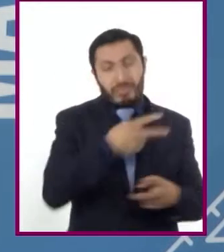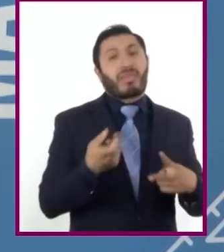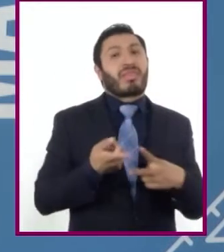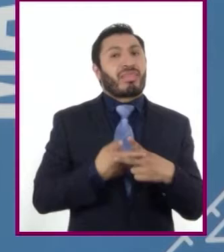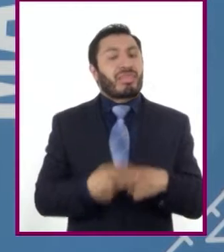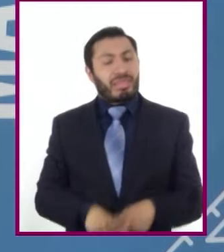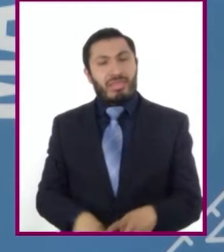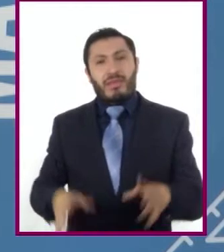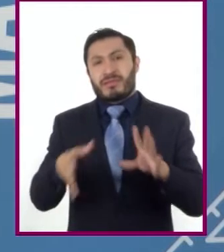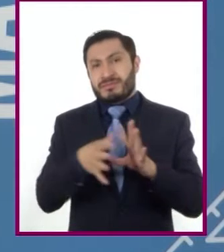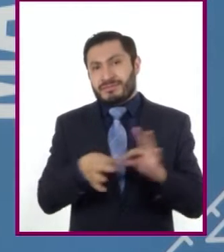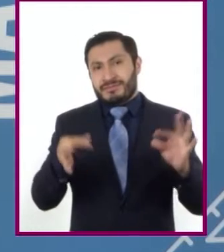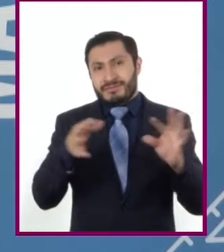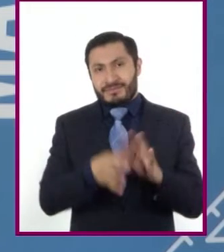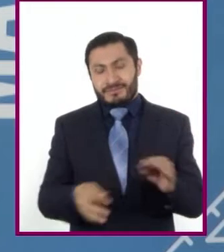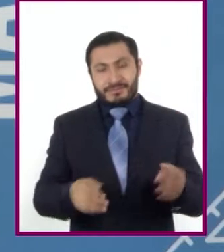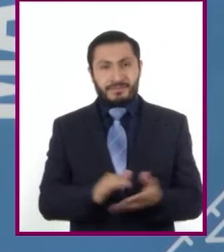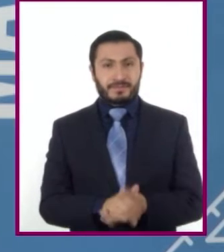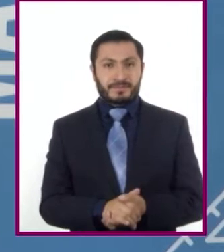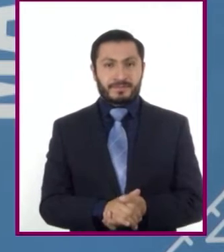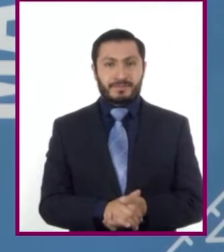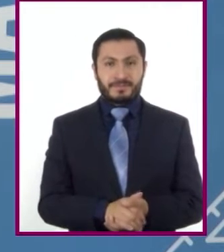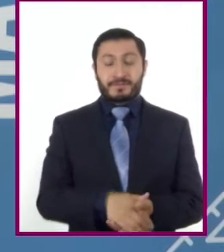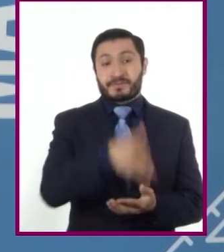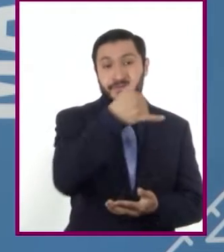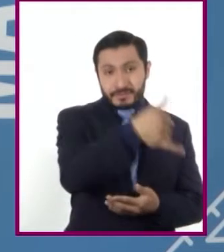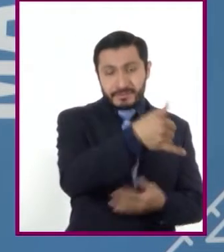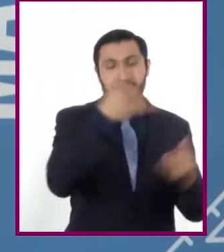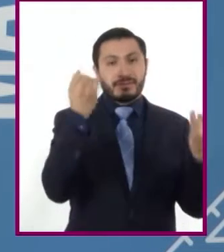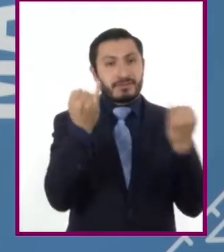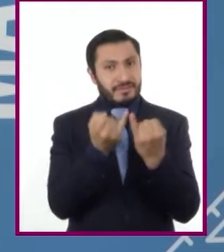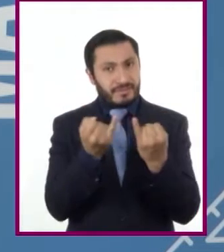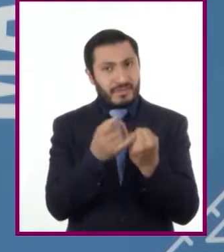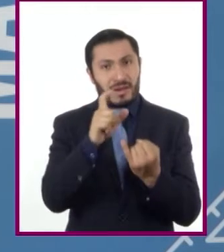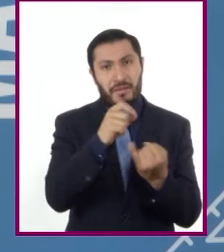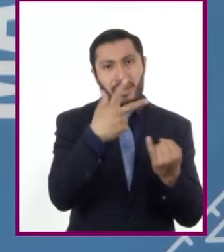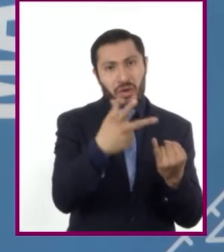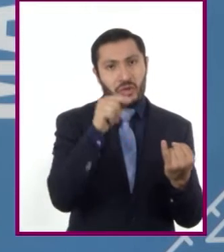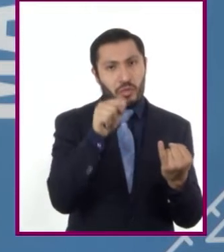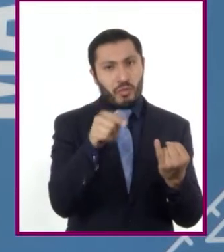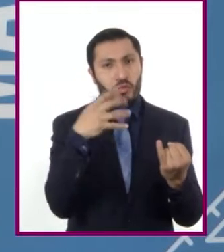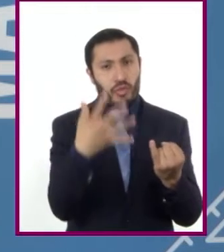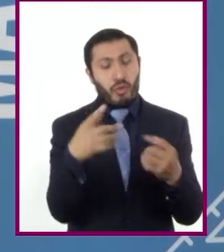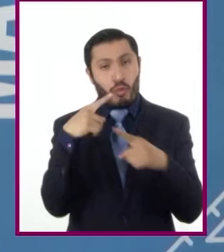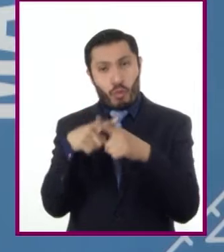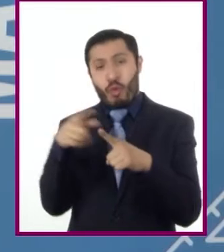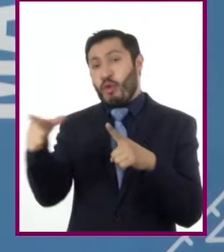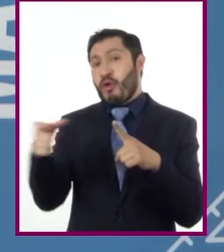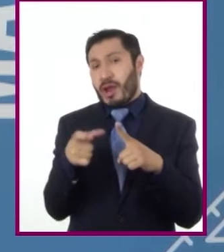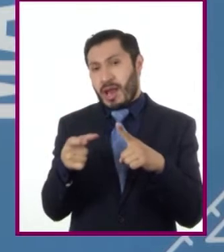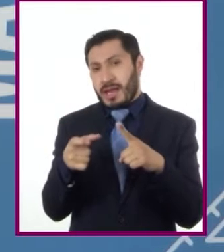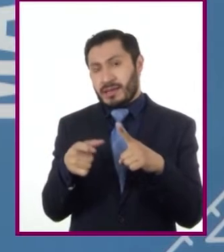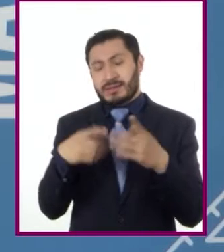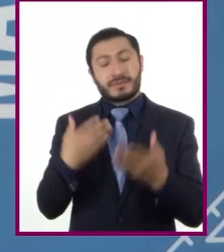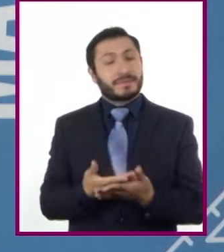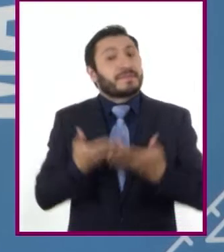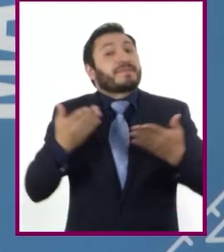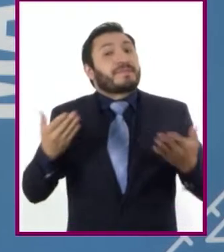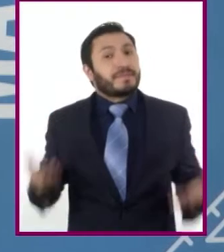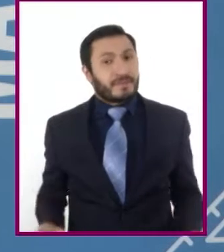expresión de proporcionalidad directa, y igual a 28.5 por x.